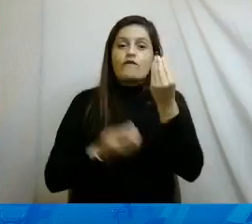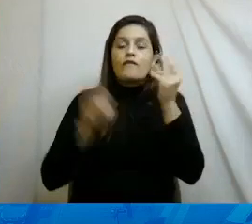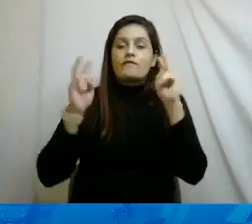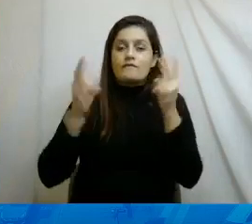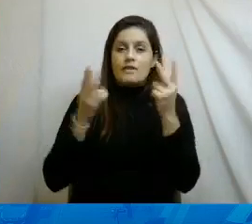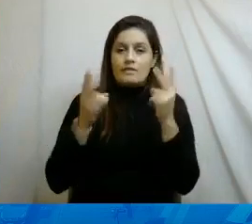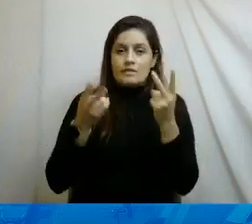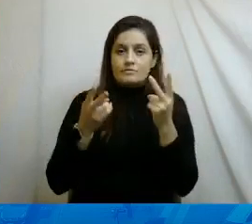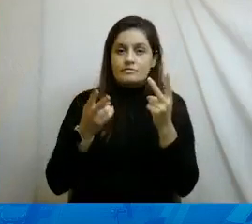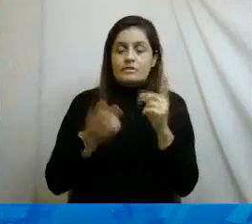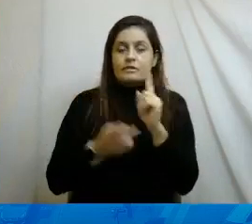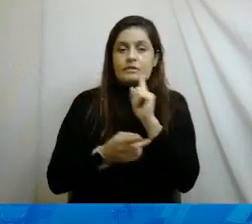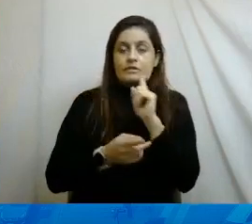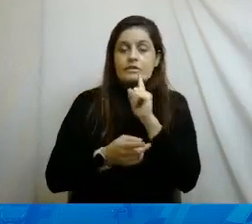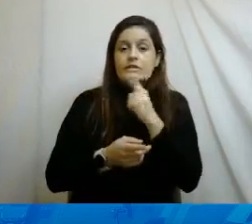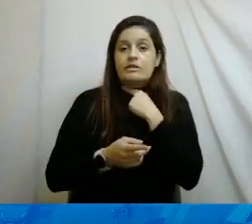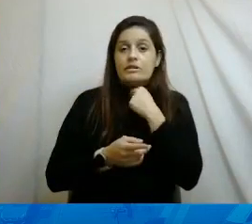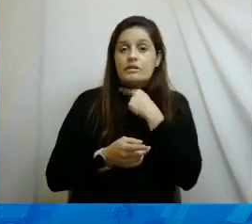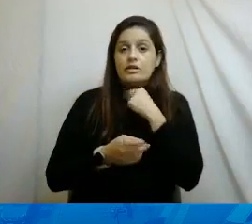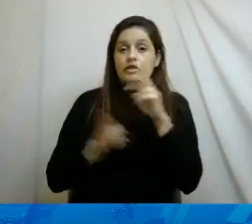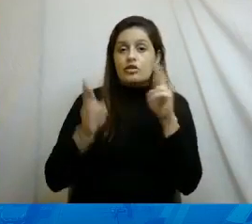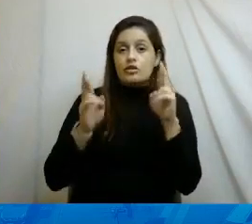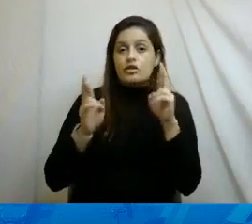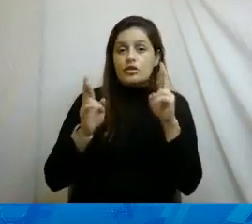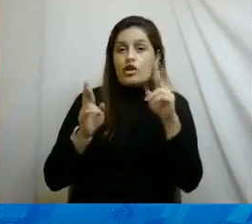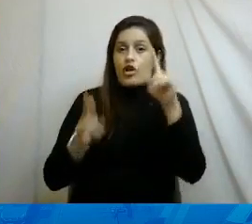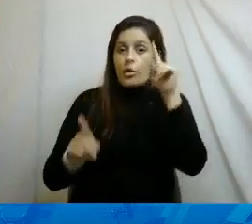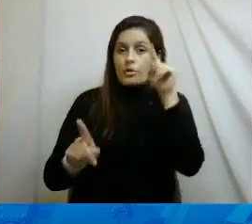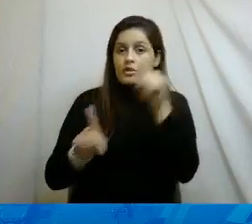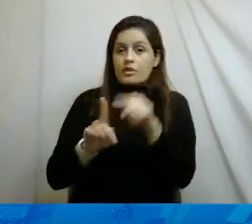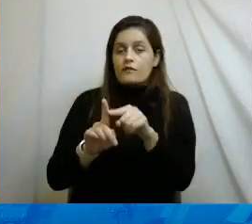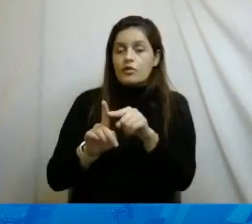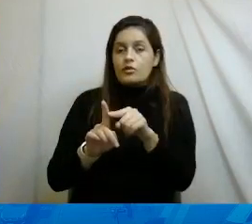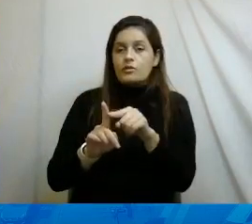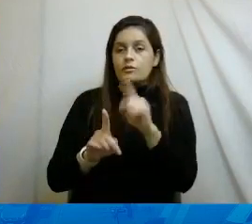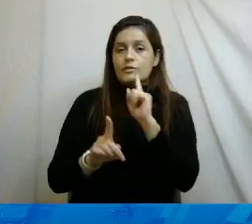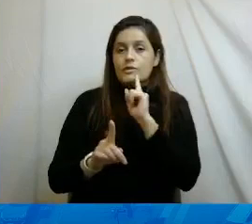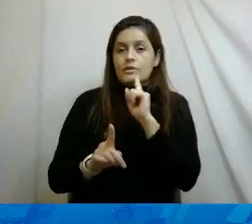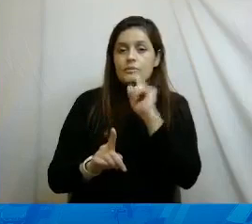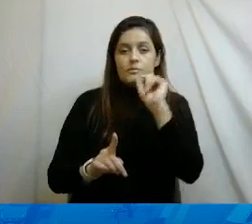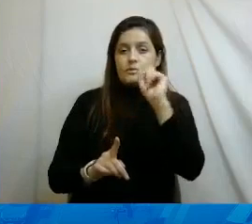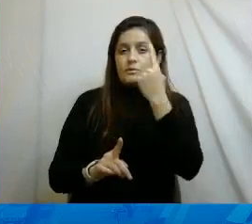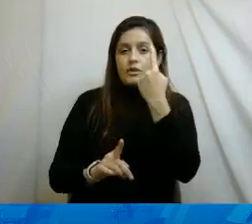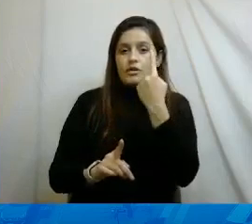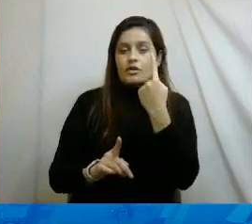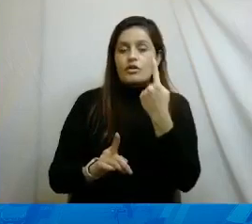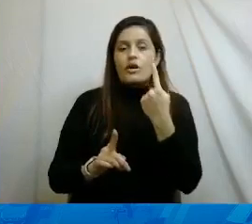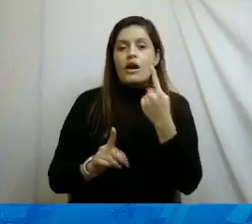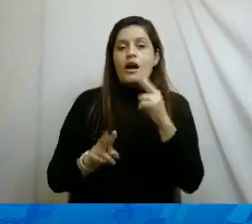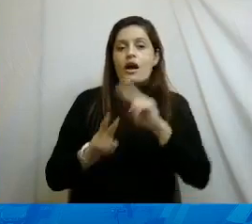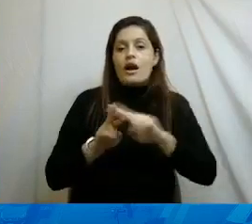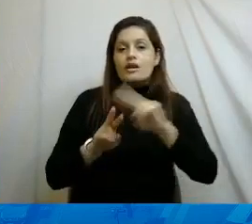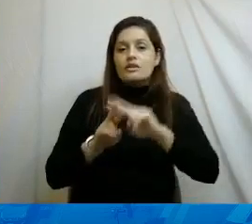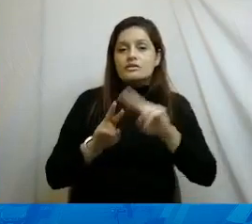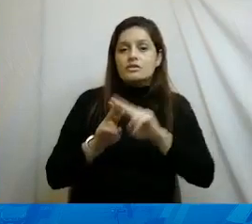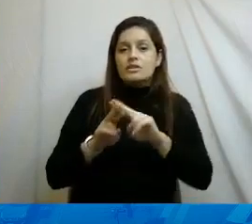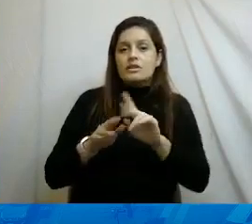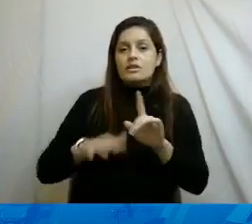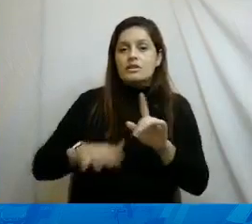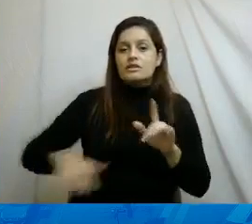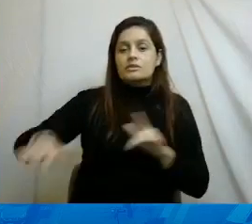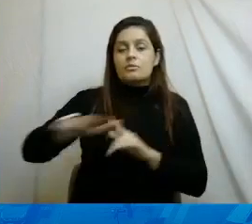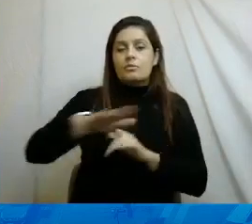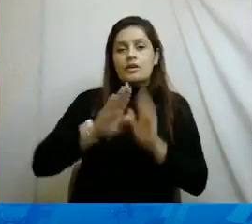que pretende también como objetivo y tiene como objetivo principal el propiciar espacios seguros de desarrollo